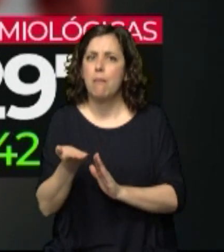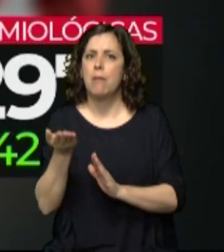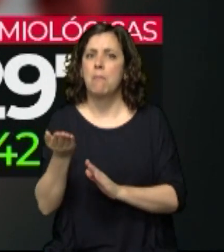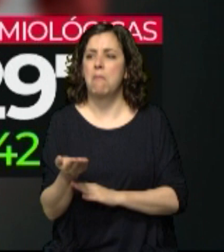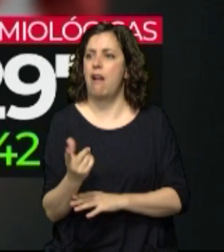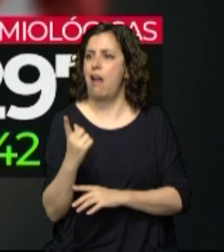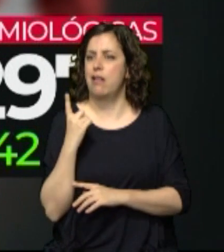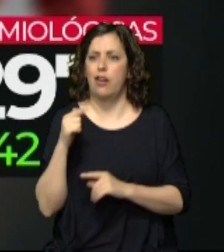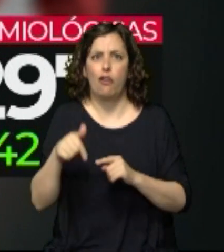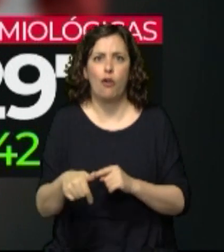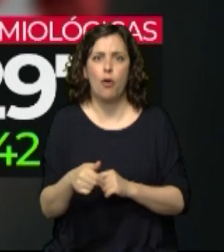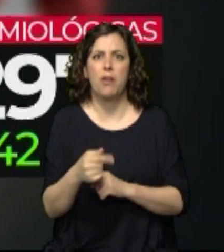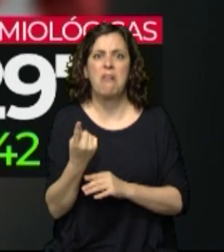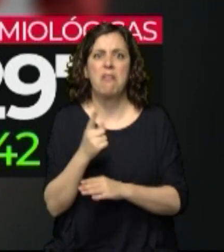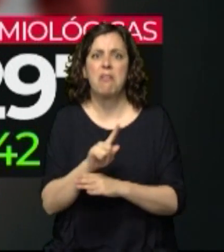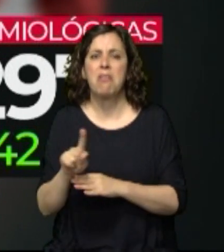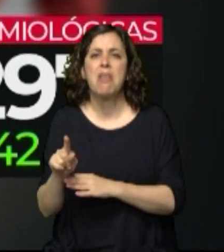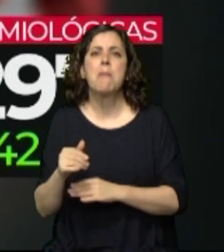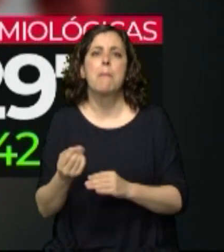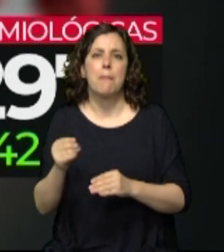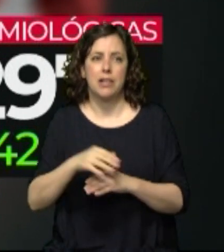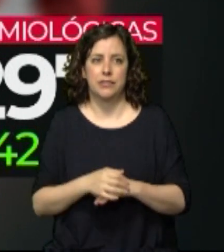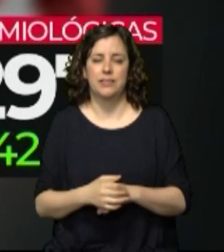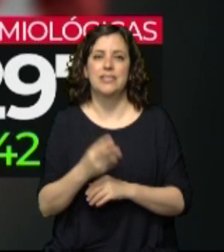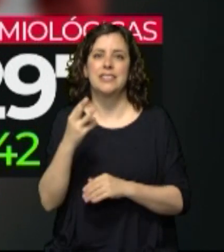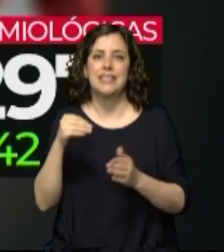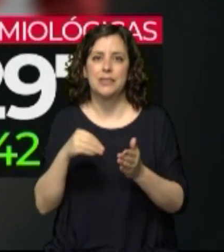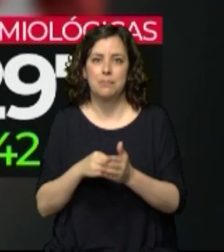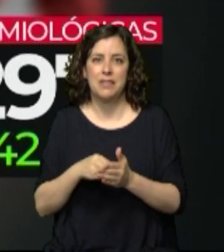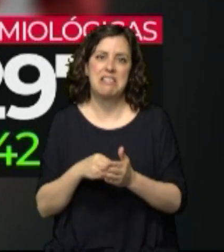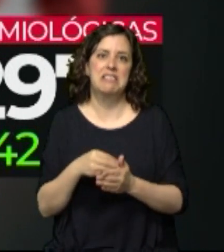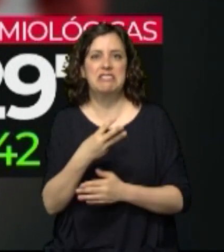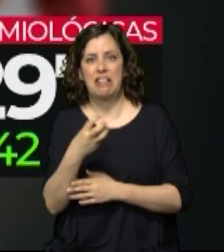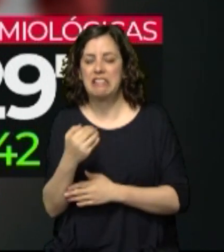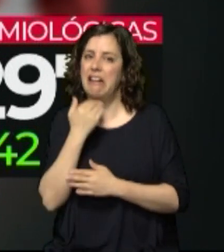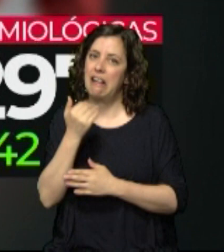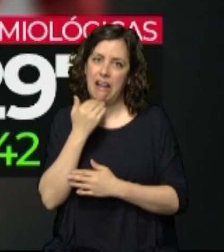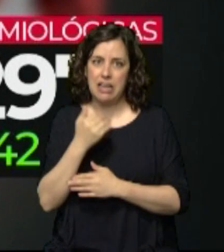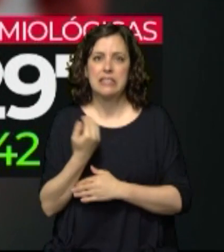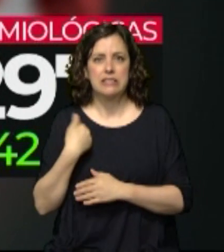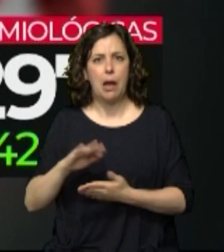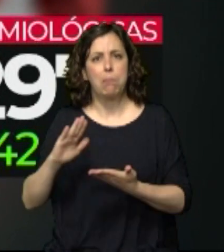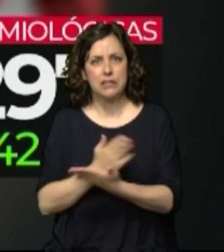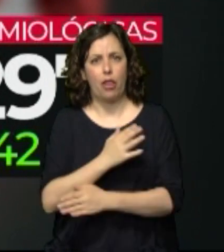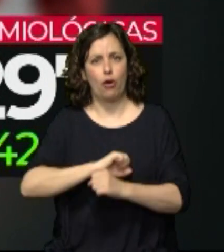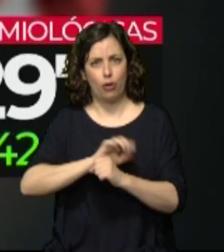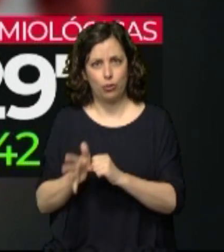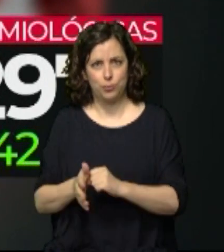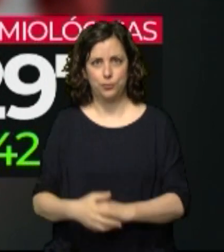mismo, acercándonos a los 3.300 personas que han superado este virus.